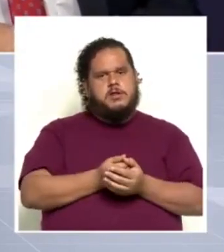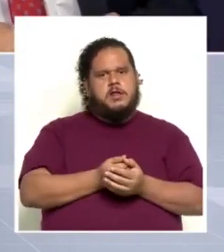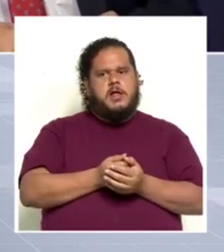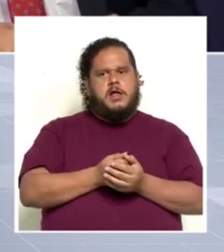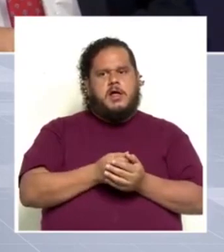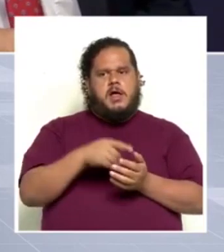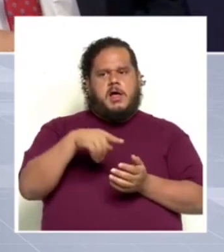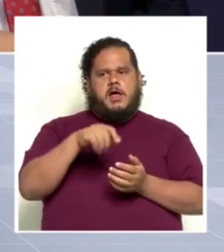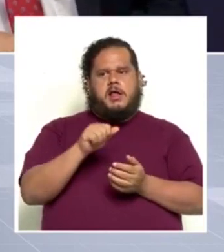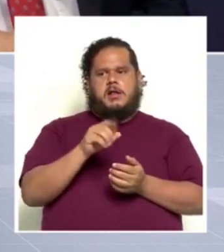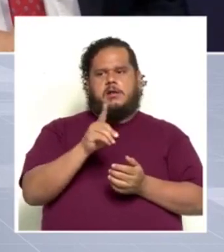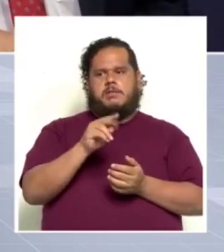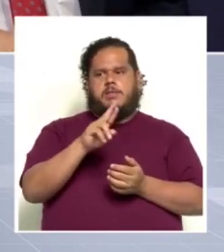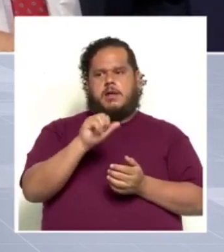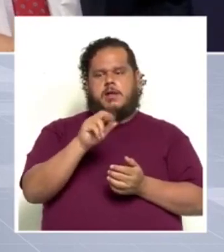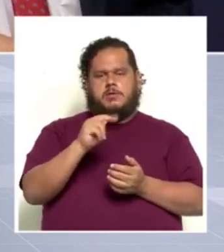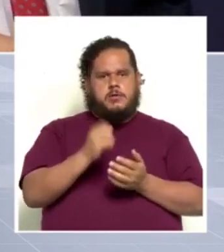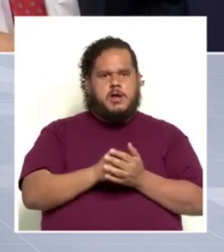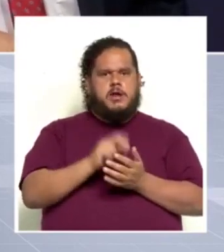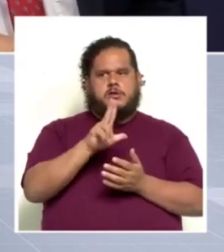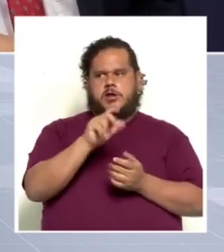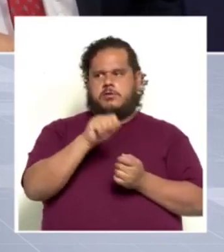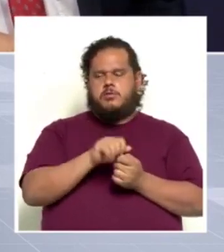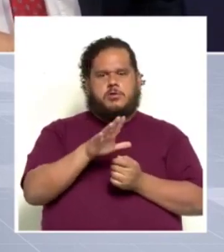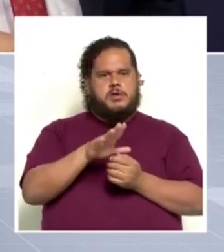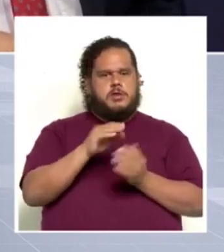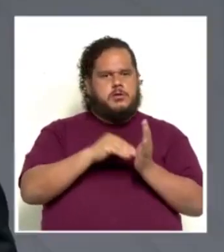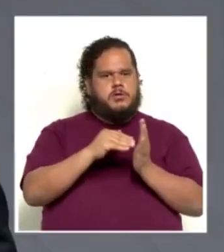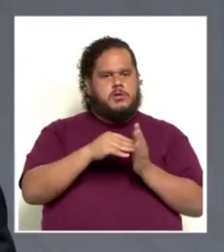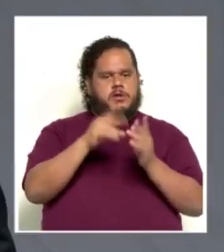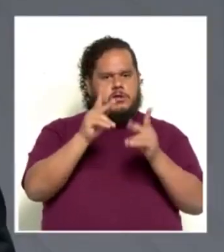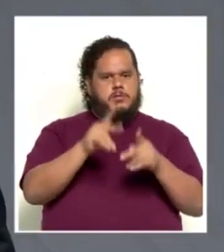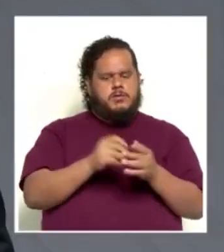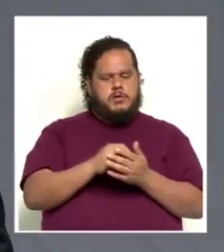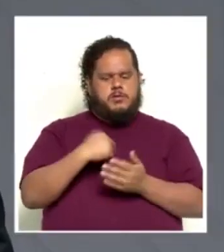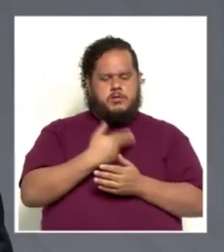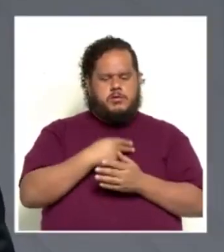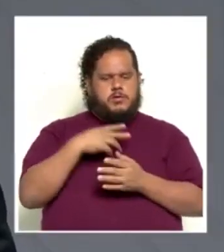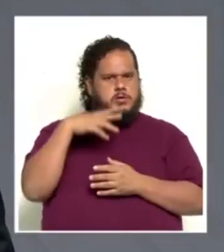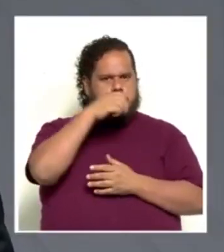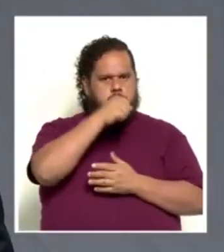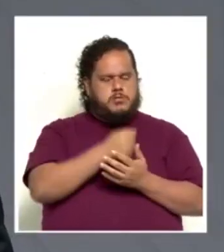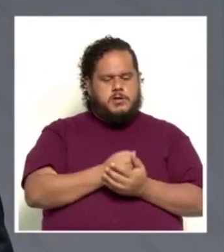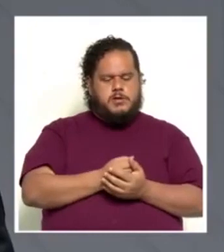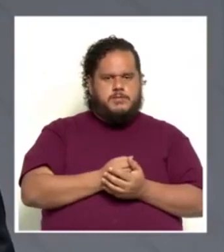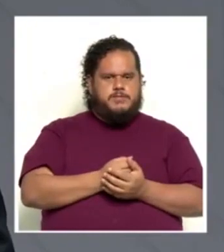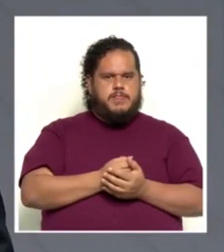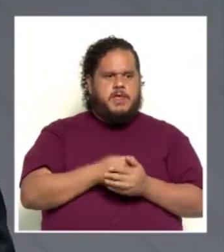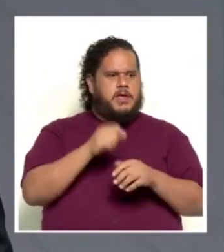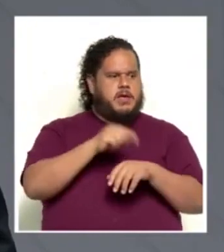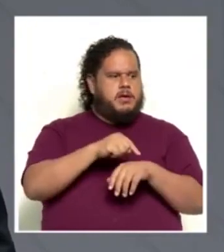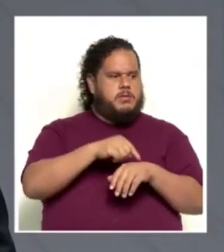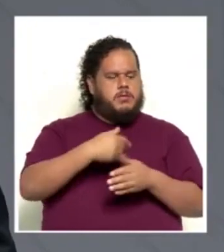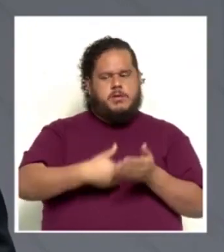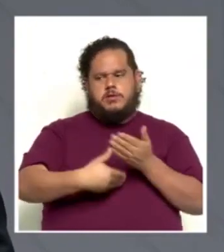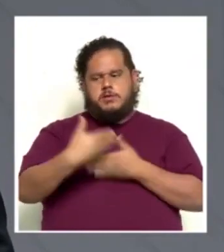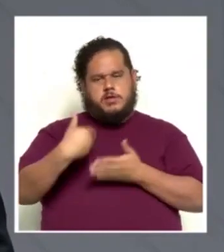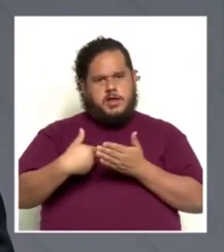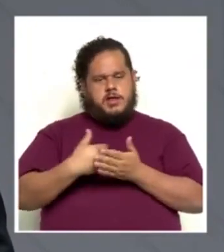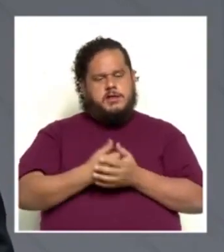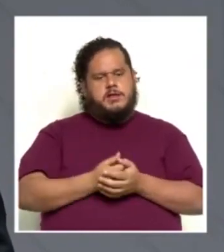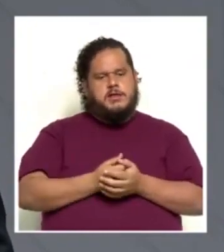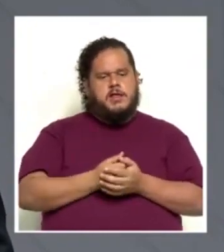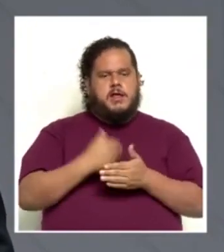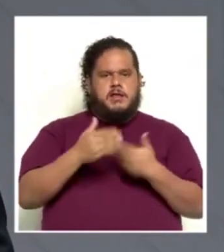padrón nacional, a los 3.5 millones de personas, lo que nos damos cuenta es de que momentos antes